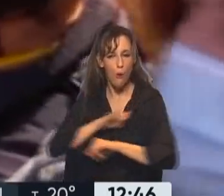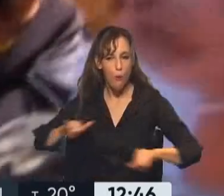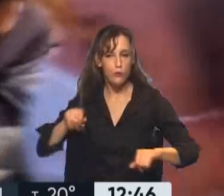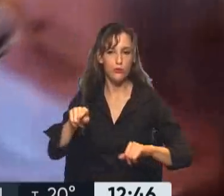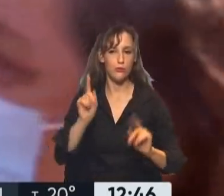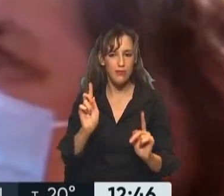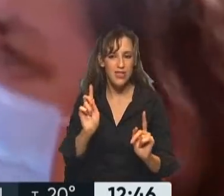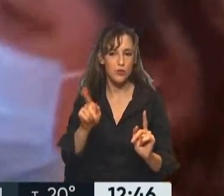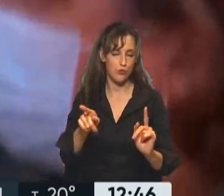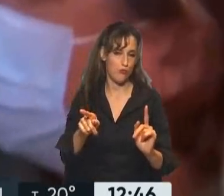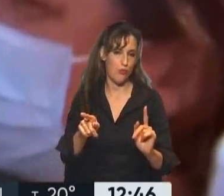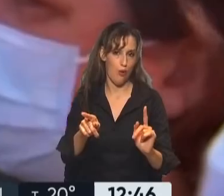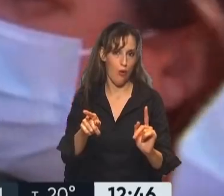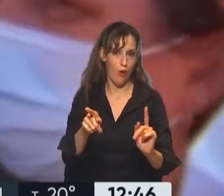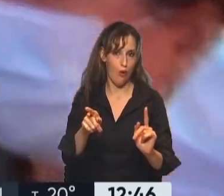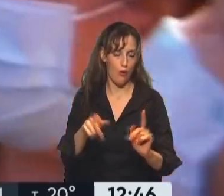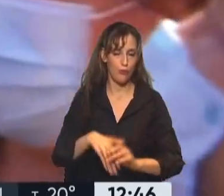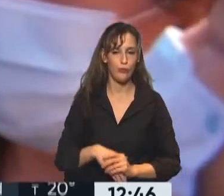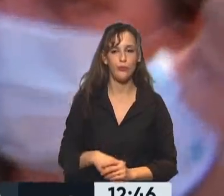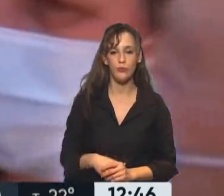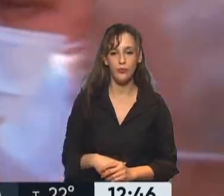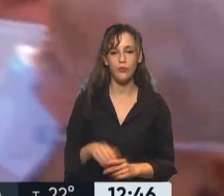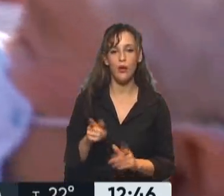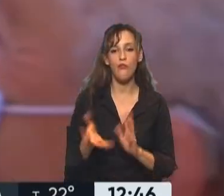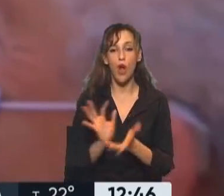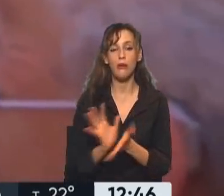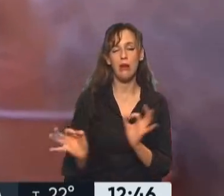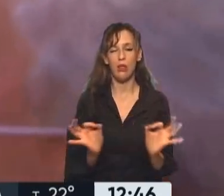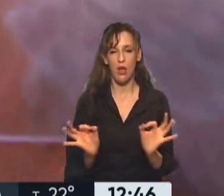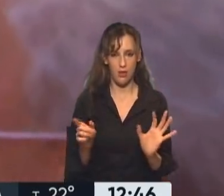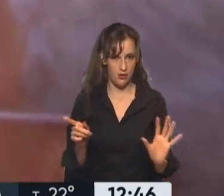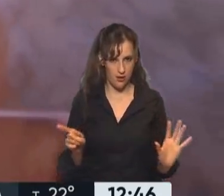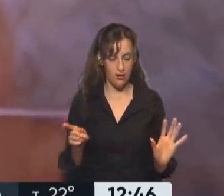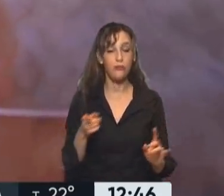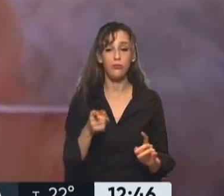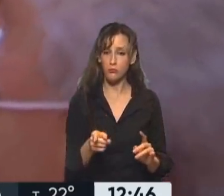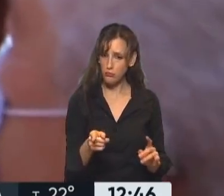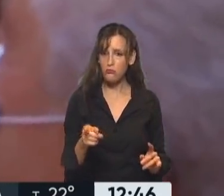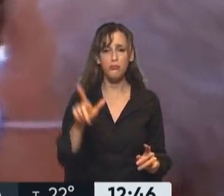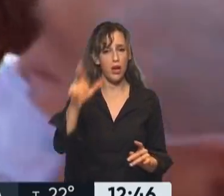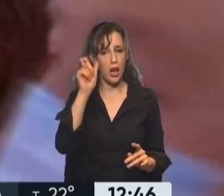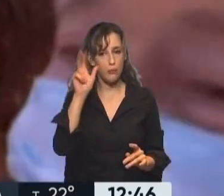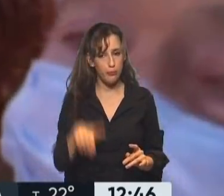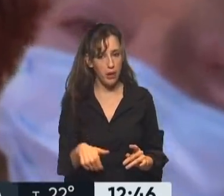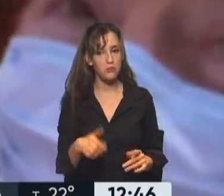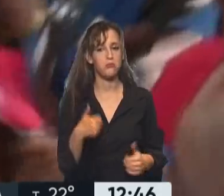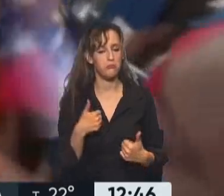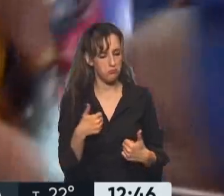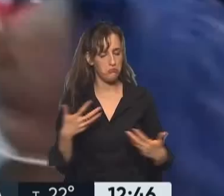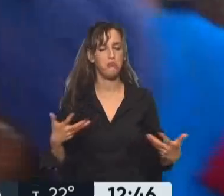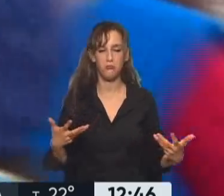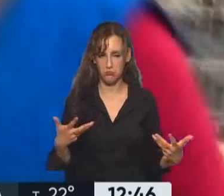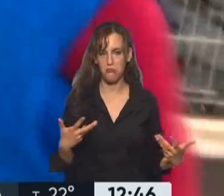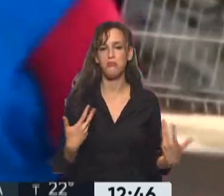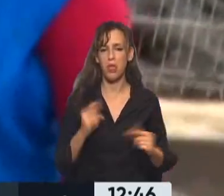las fuentes de la historia del Frente Nacional, y que ella muy inteligentemente y con una gran capacidad política logró